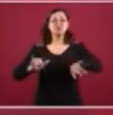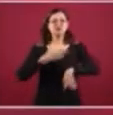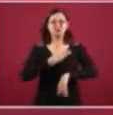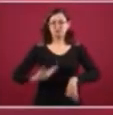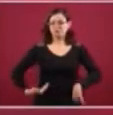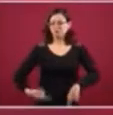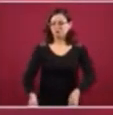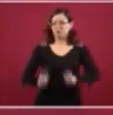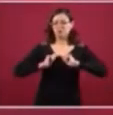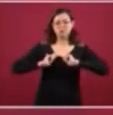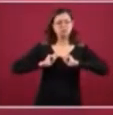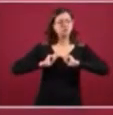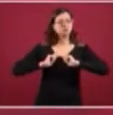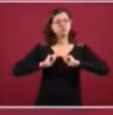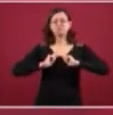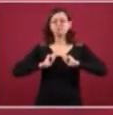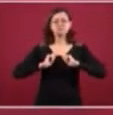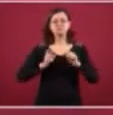justifica